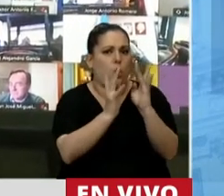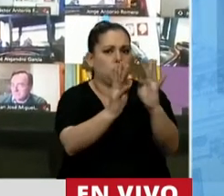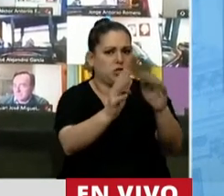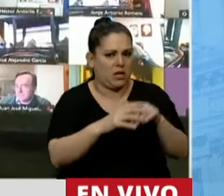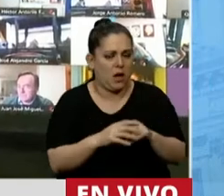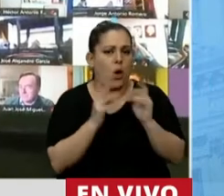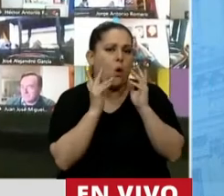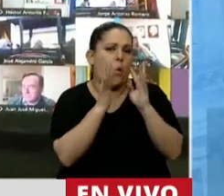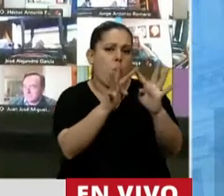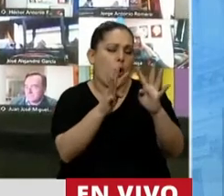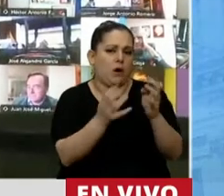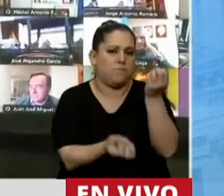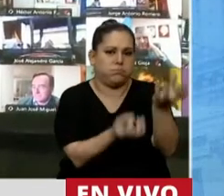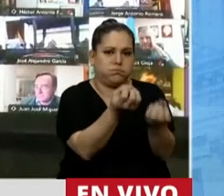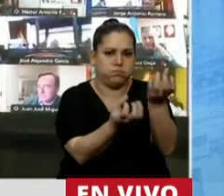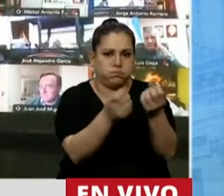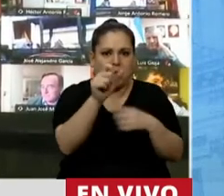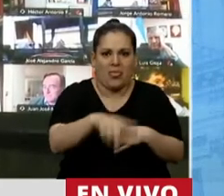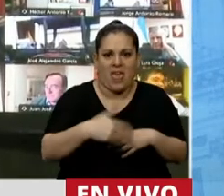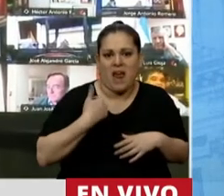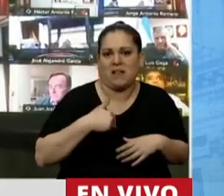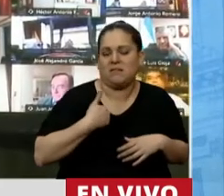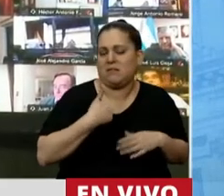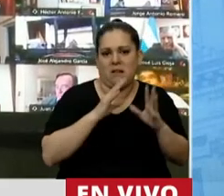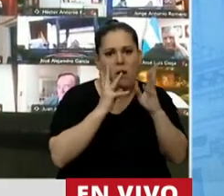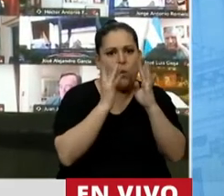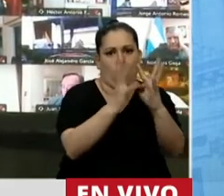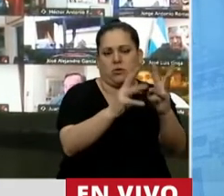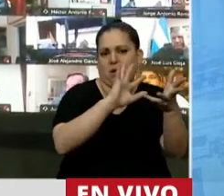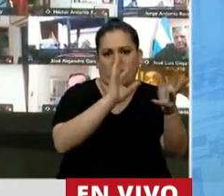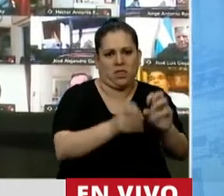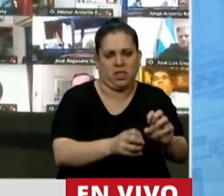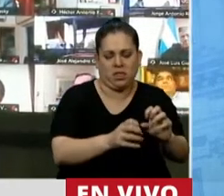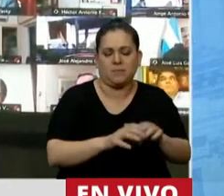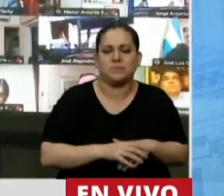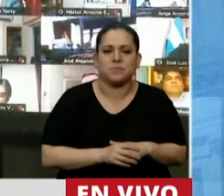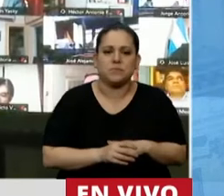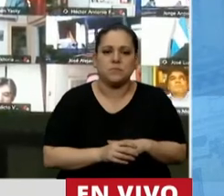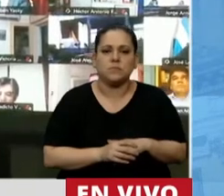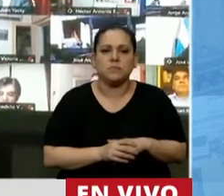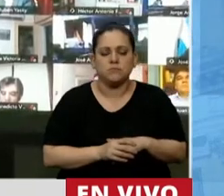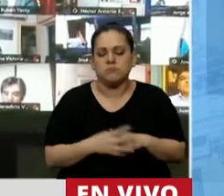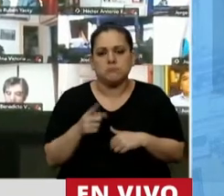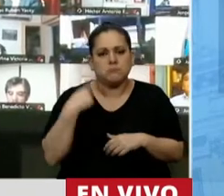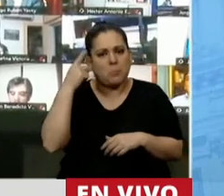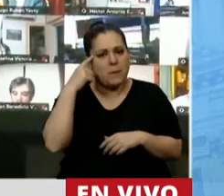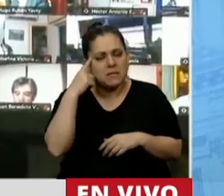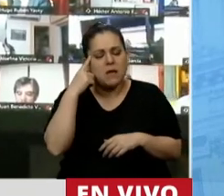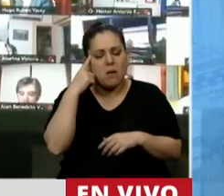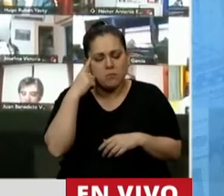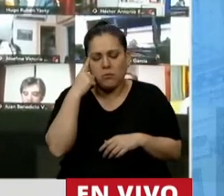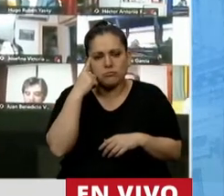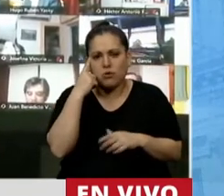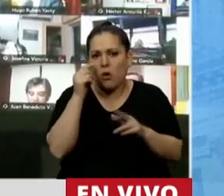a los bosques nativos en la Argentina. Queremos, como ustedes, que se terminen